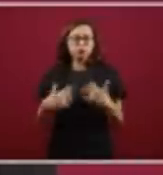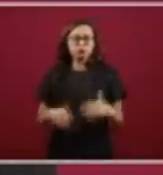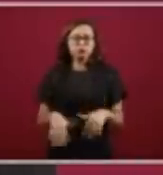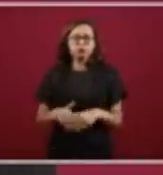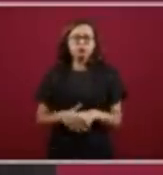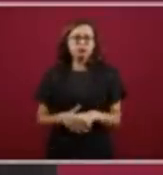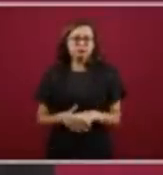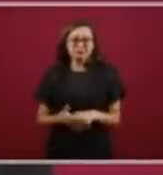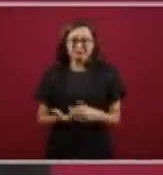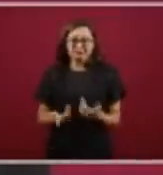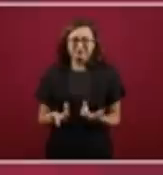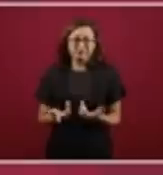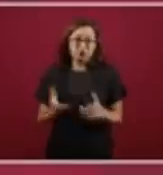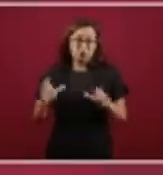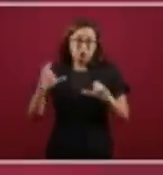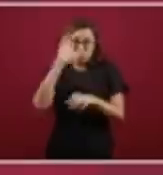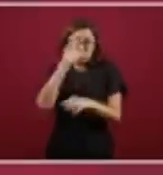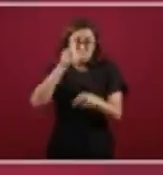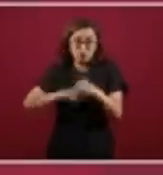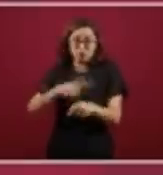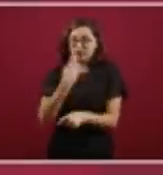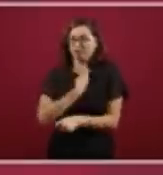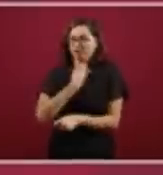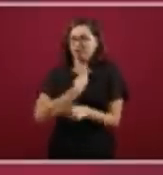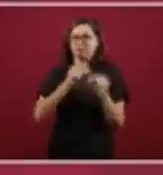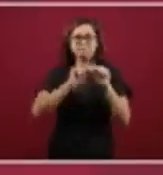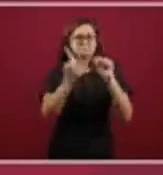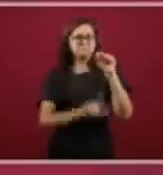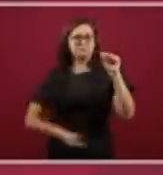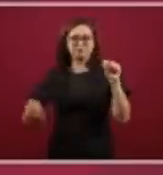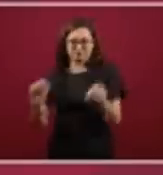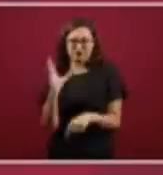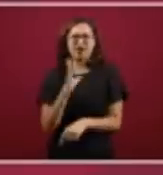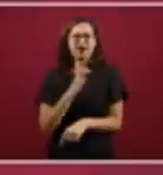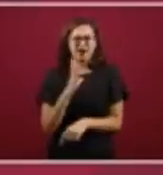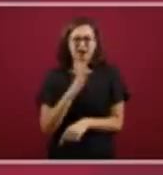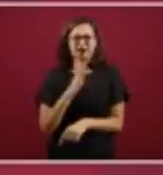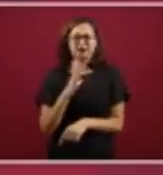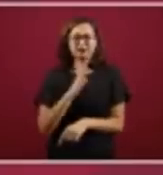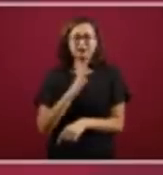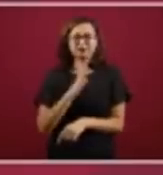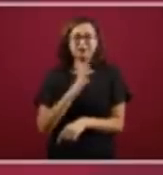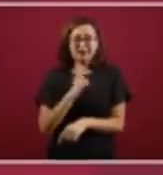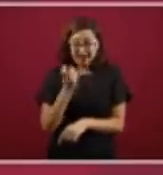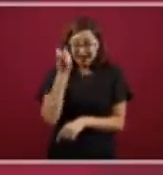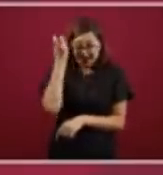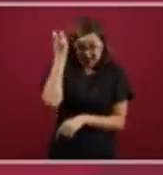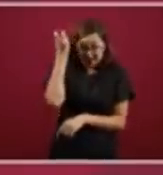identidad cultural y existe en todo el país. Hay que